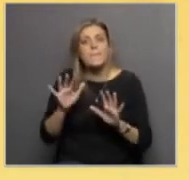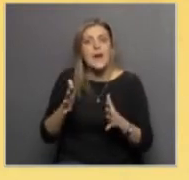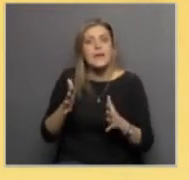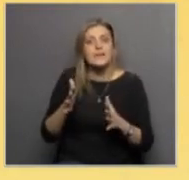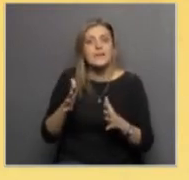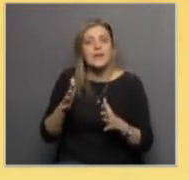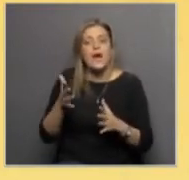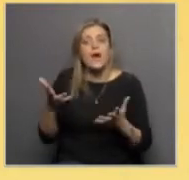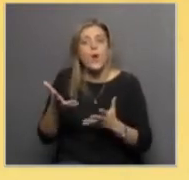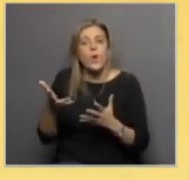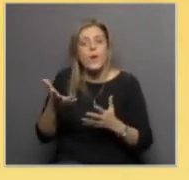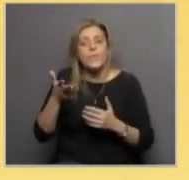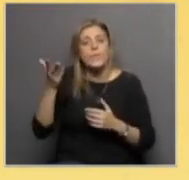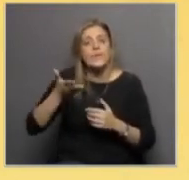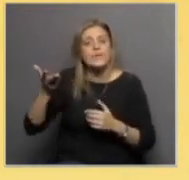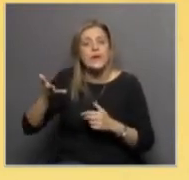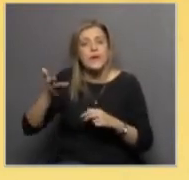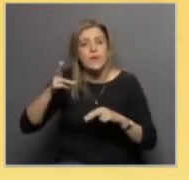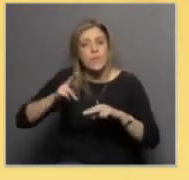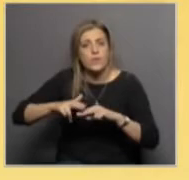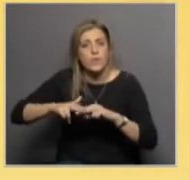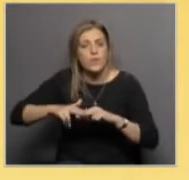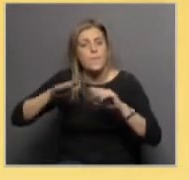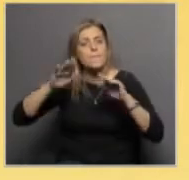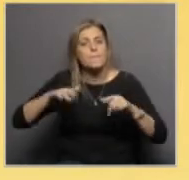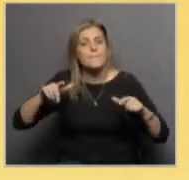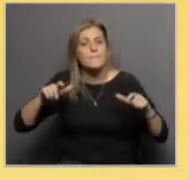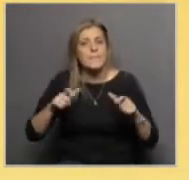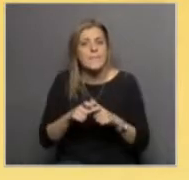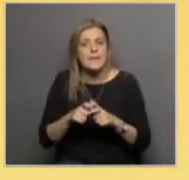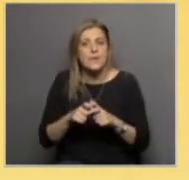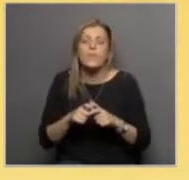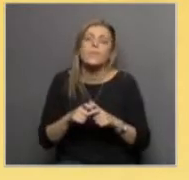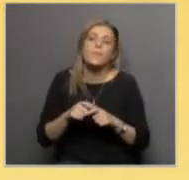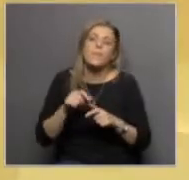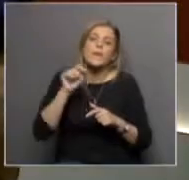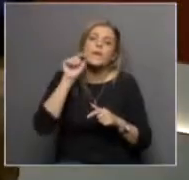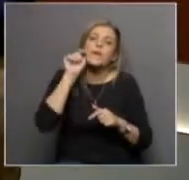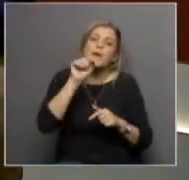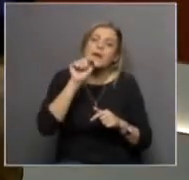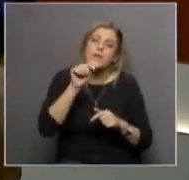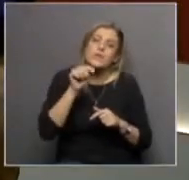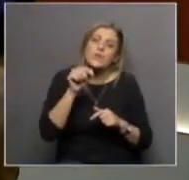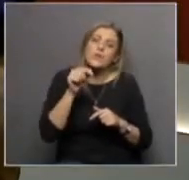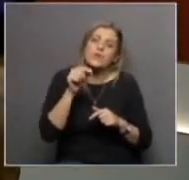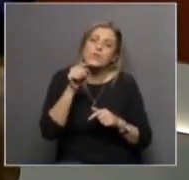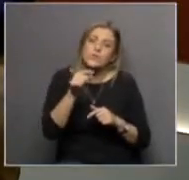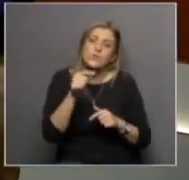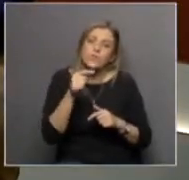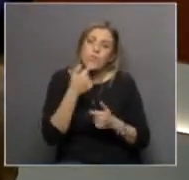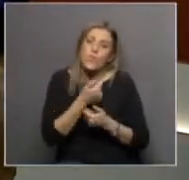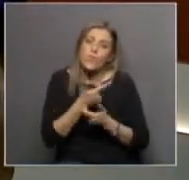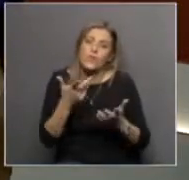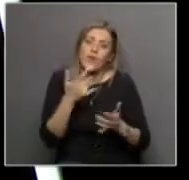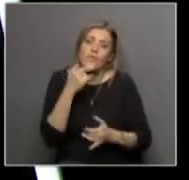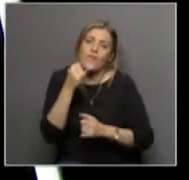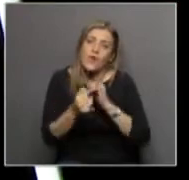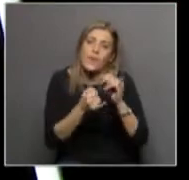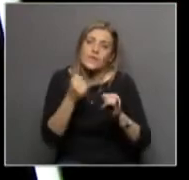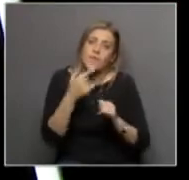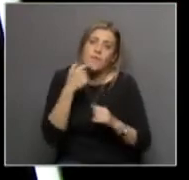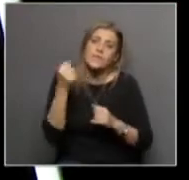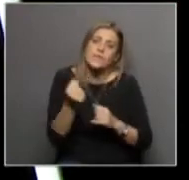que la letalidad viene bajando en ese sentido. Eso sin duda es uno de los indicadores que más